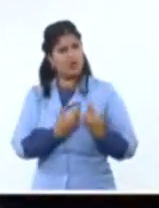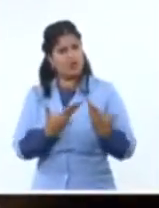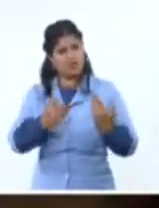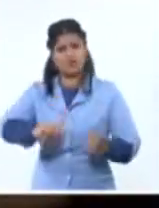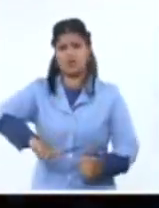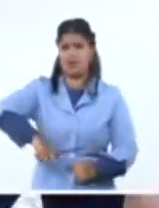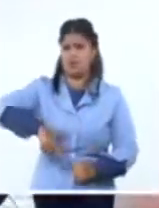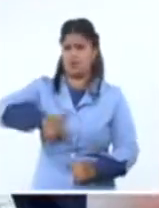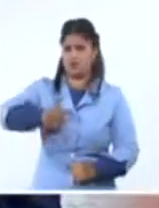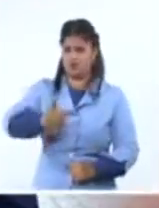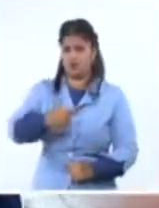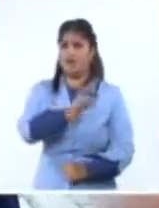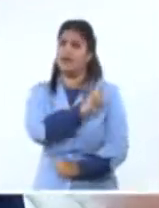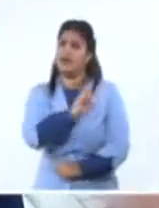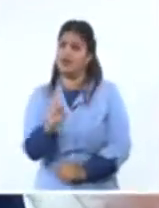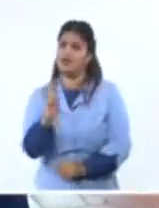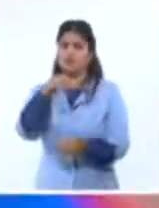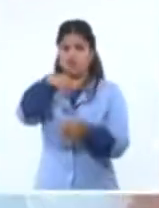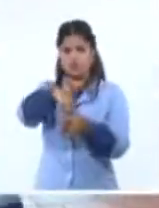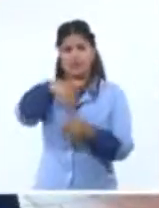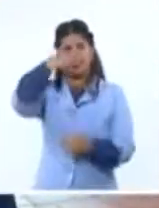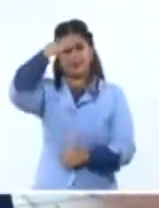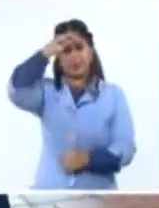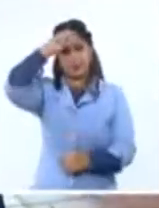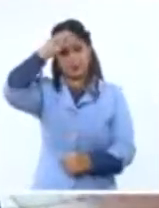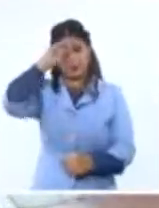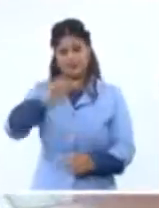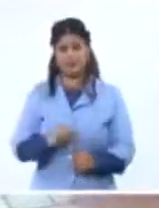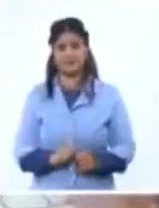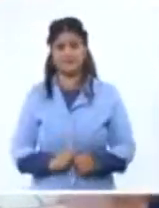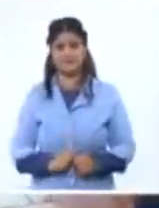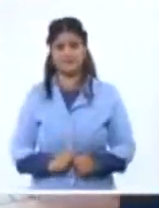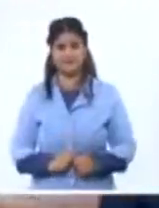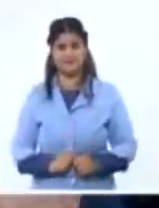Desde Cienfuegos, Ismary Barcia, Sistema Informativo de la Televisión Cubana.